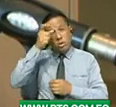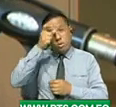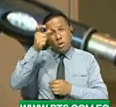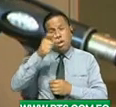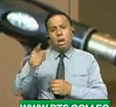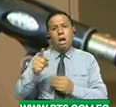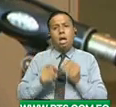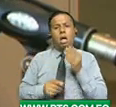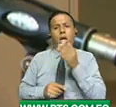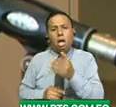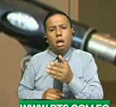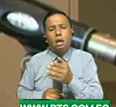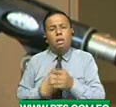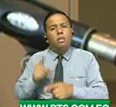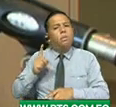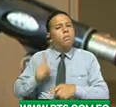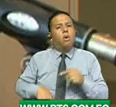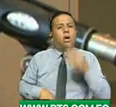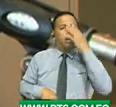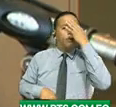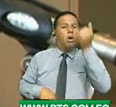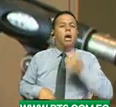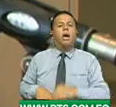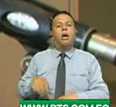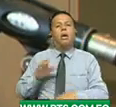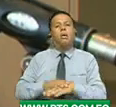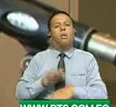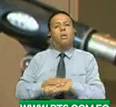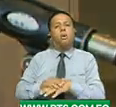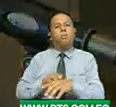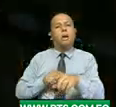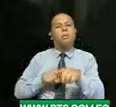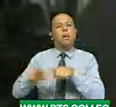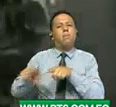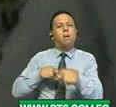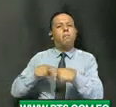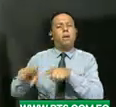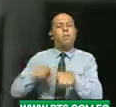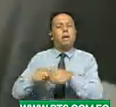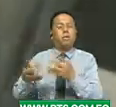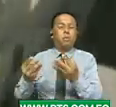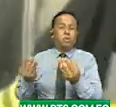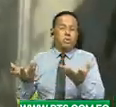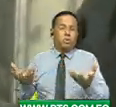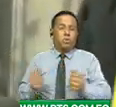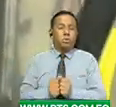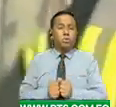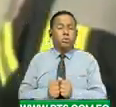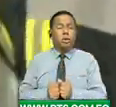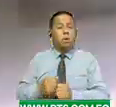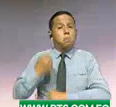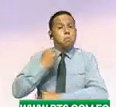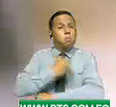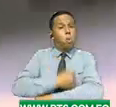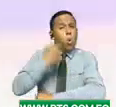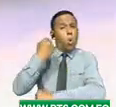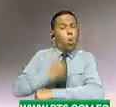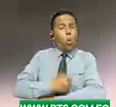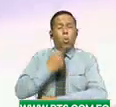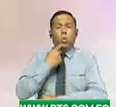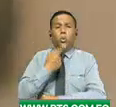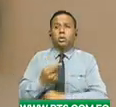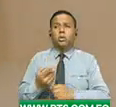más justamente por problemas de competitividad que han contaminado la carga. La desconexión de Moscú del sistema de pagos